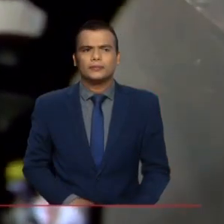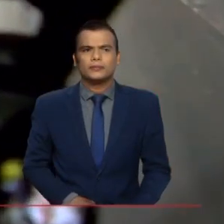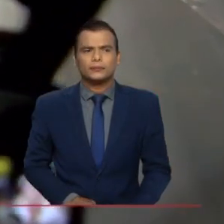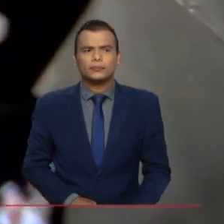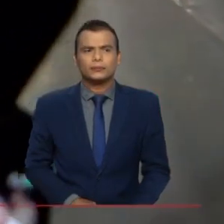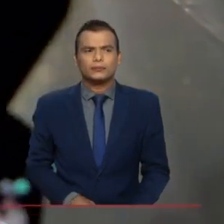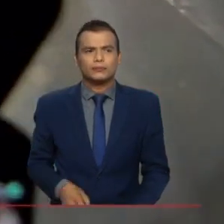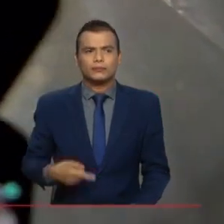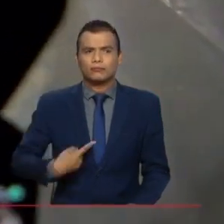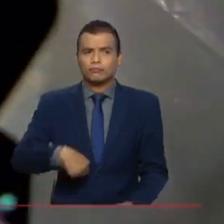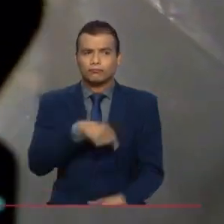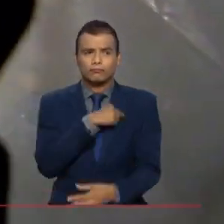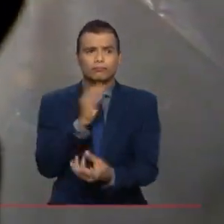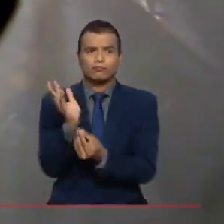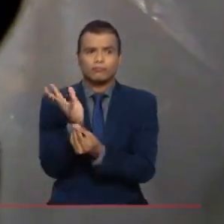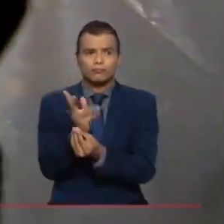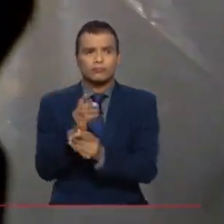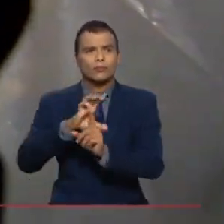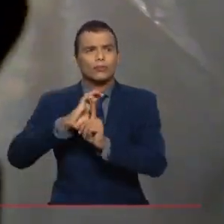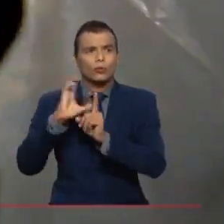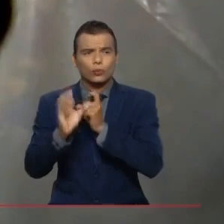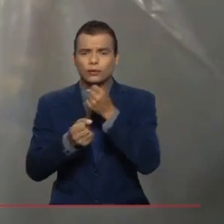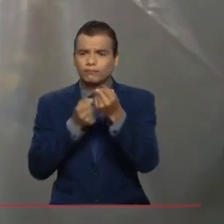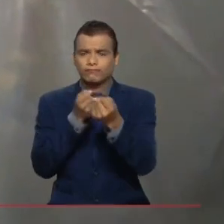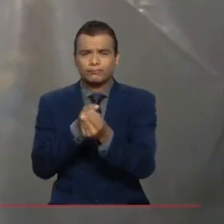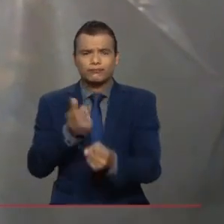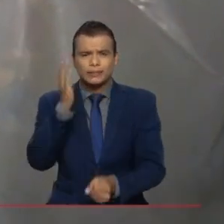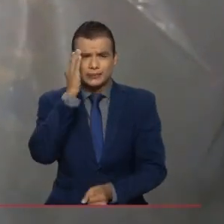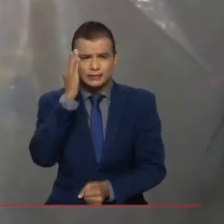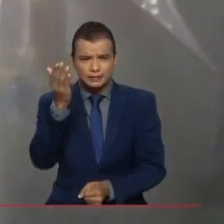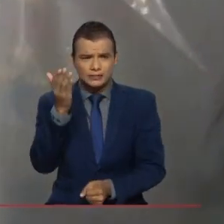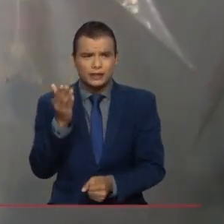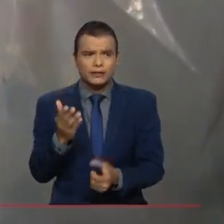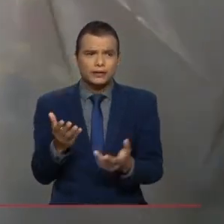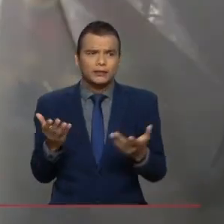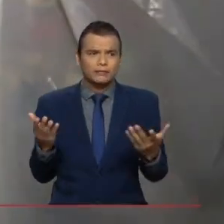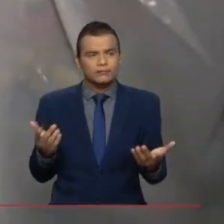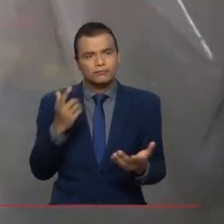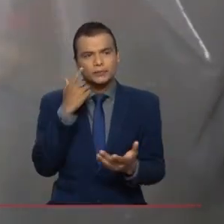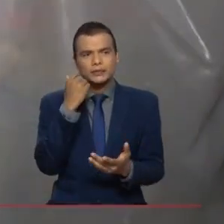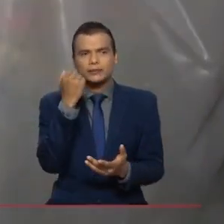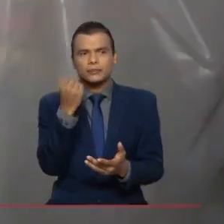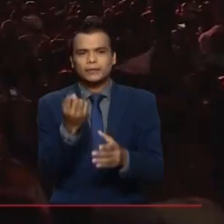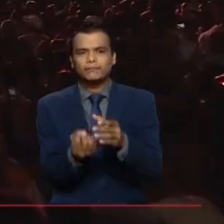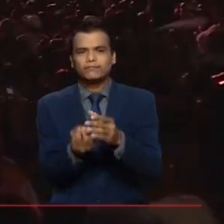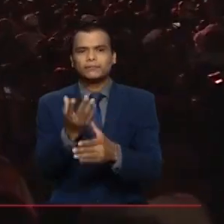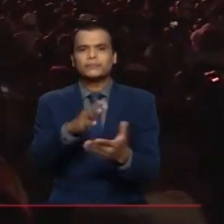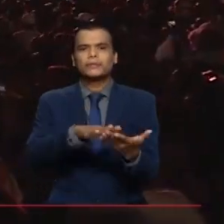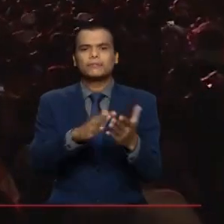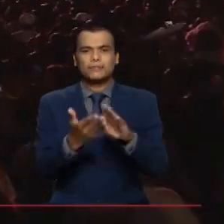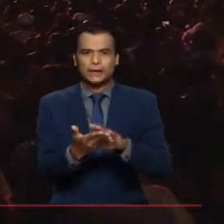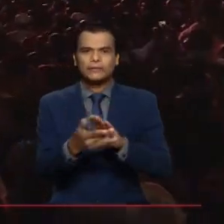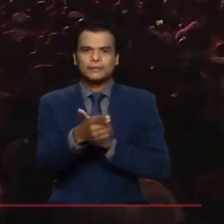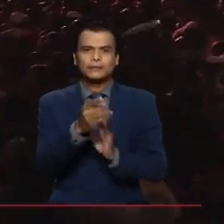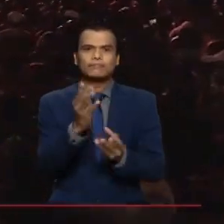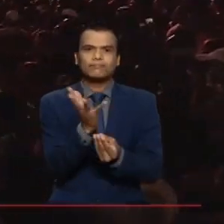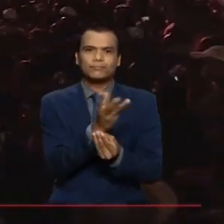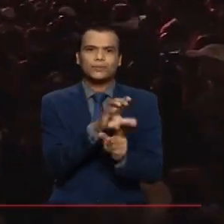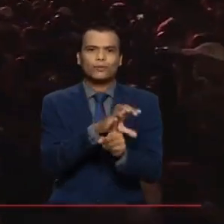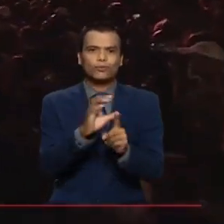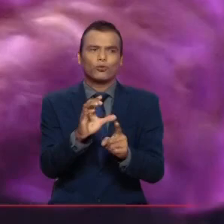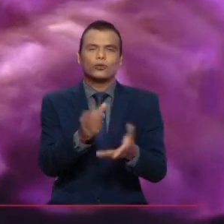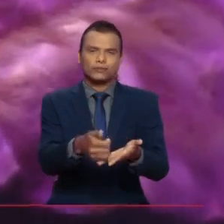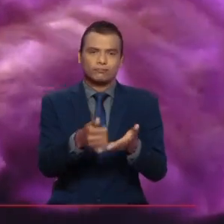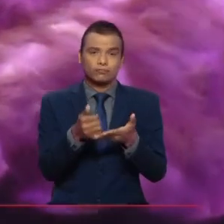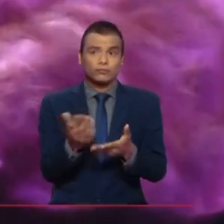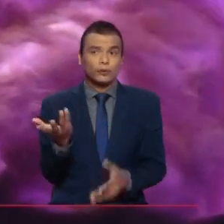Le apoyamos el arte, la cultura, porque sabemos que es una forma de construir paz en este país. Aquí estamos viendo un grupo